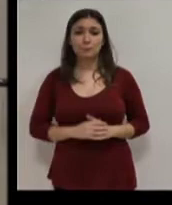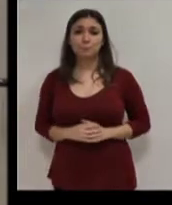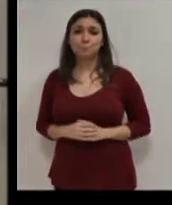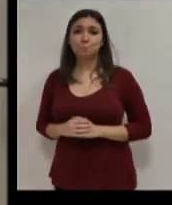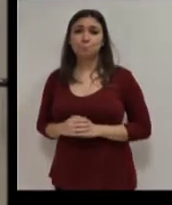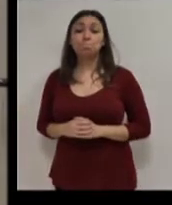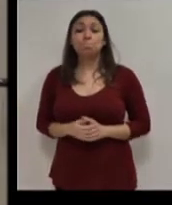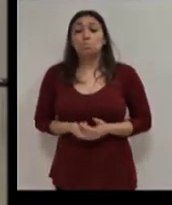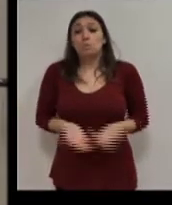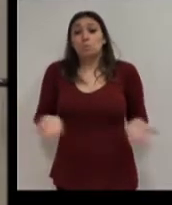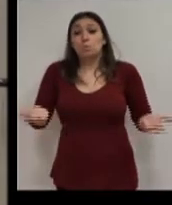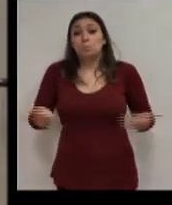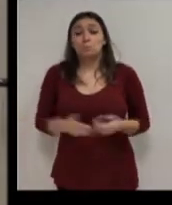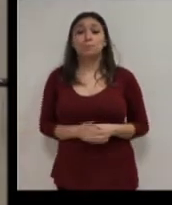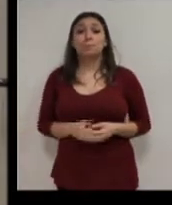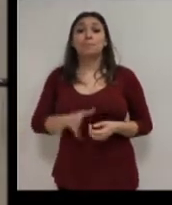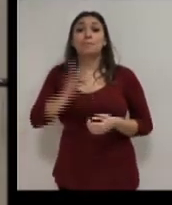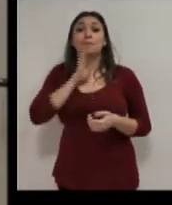comunicación.